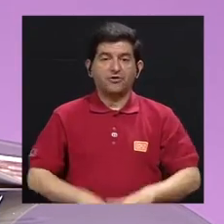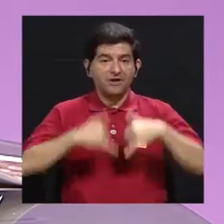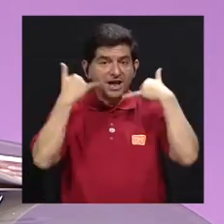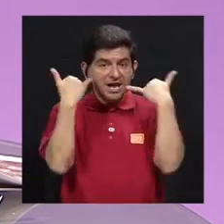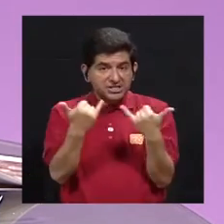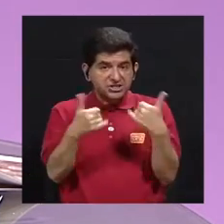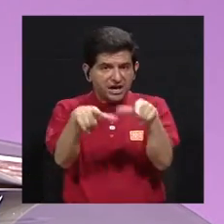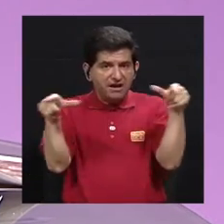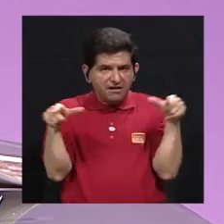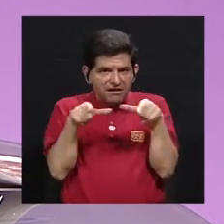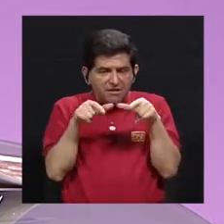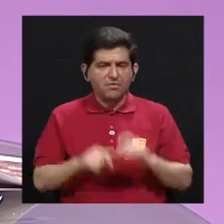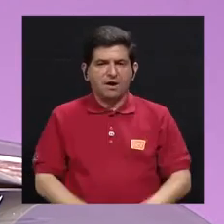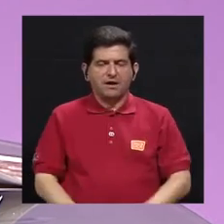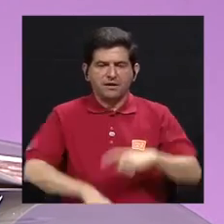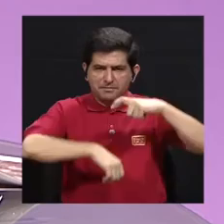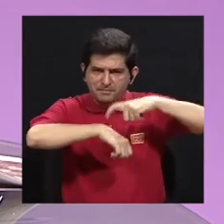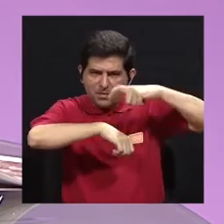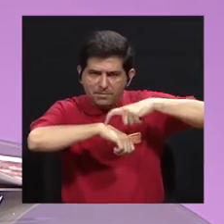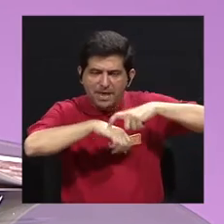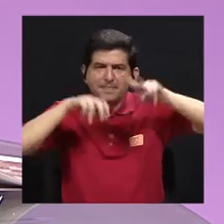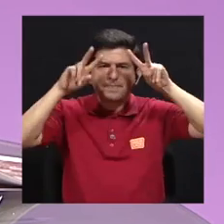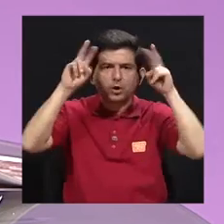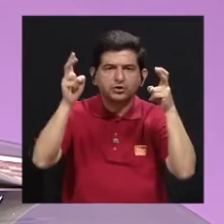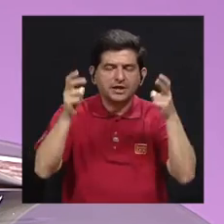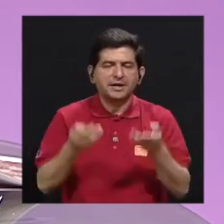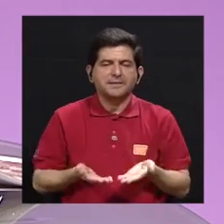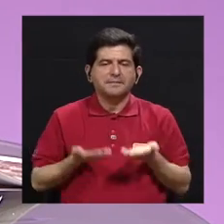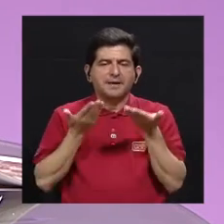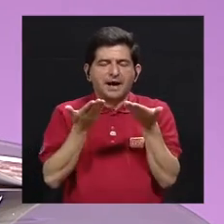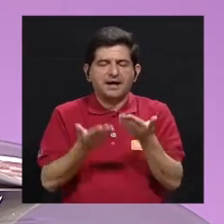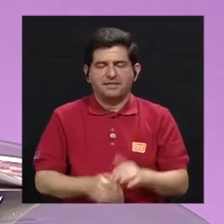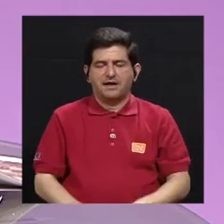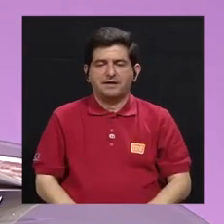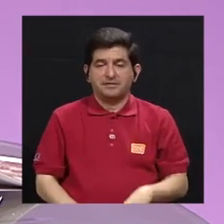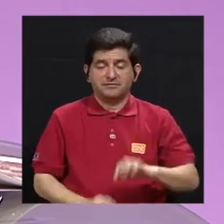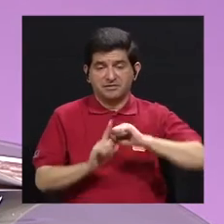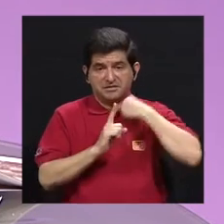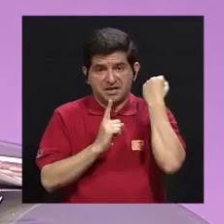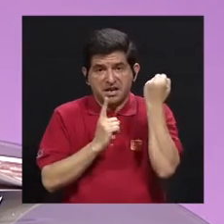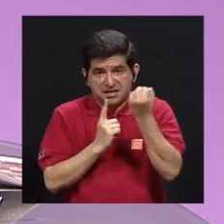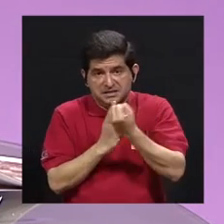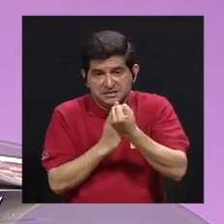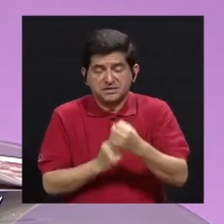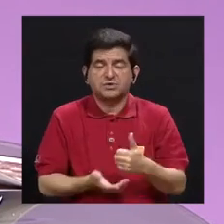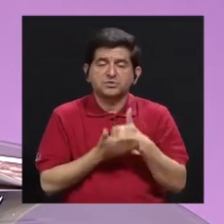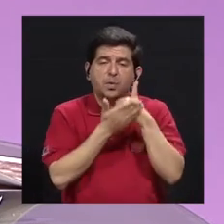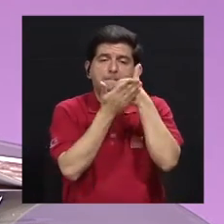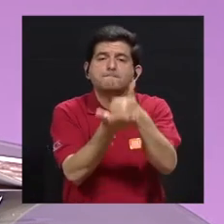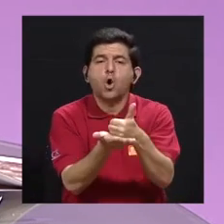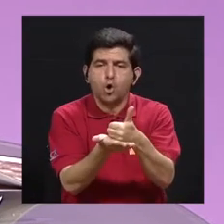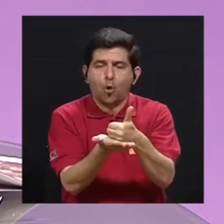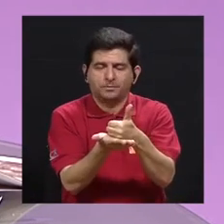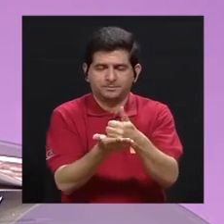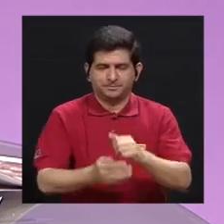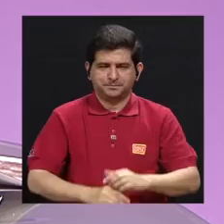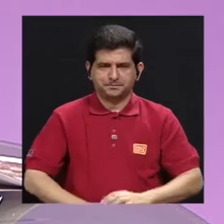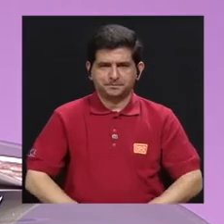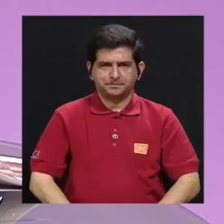ya ahí es cuando viene el tema del otorgamiento del tema de el bono